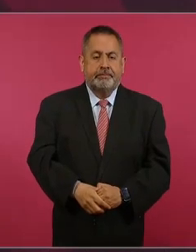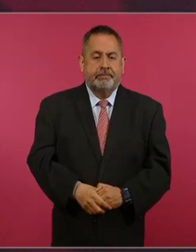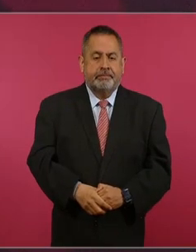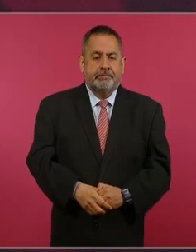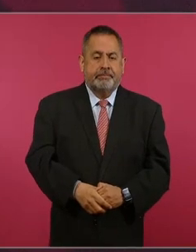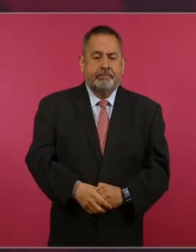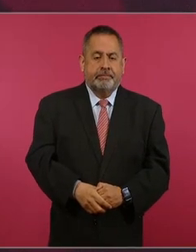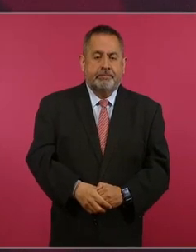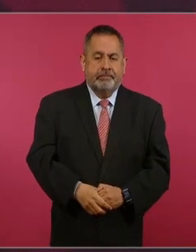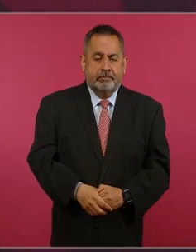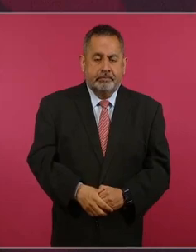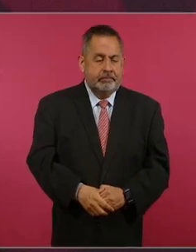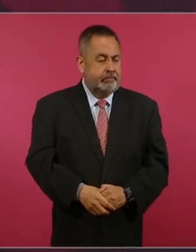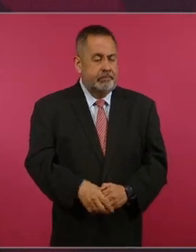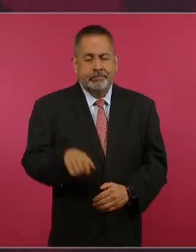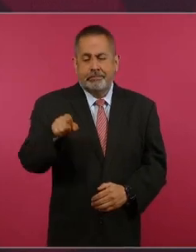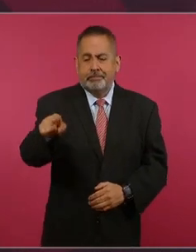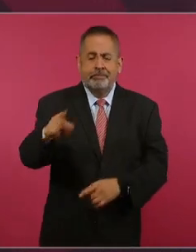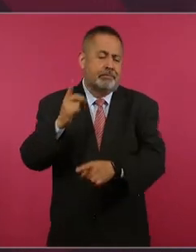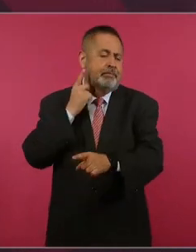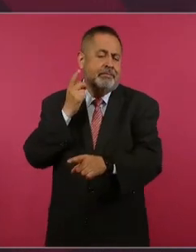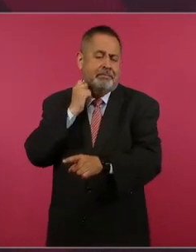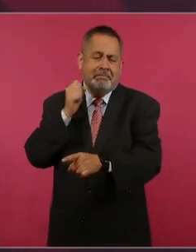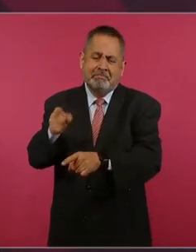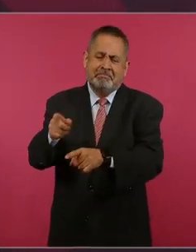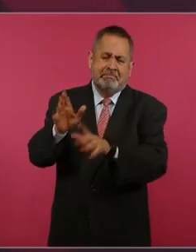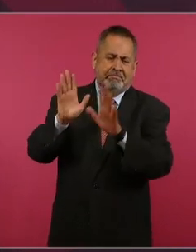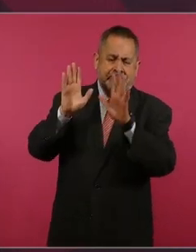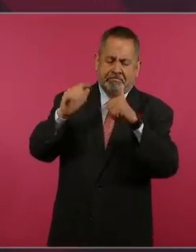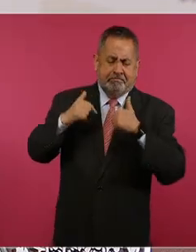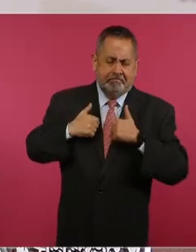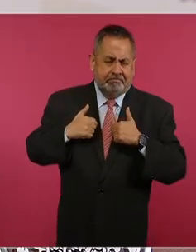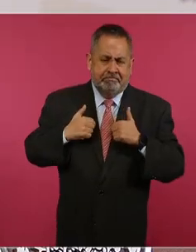tiene que ver con el poder legislativo y yo creo que